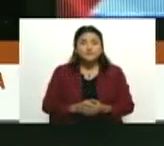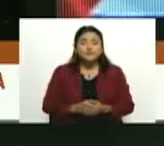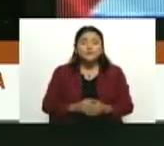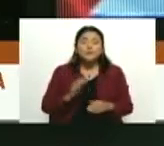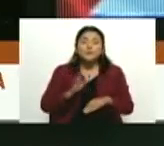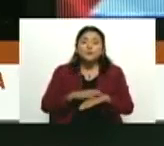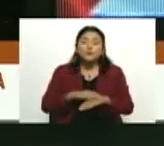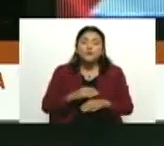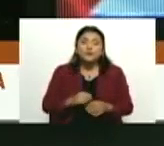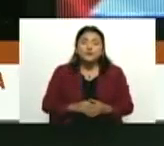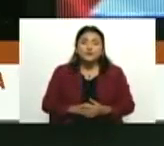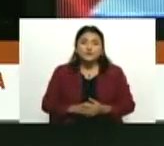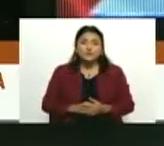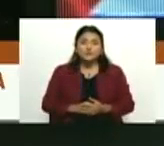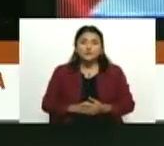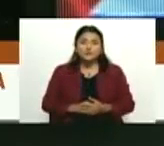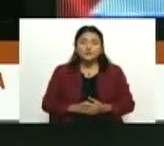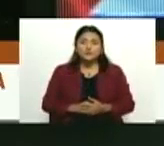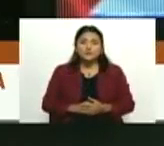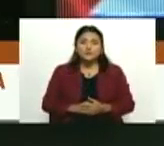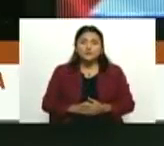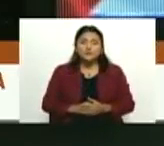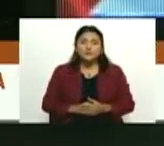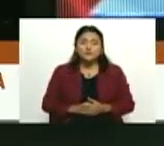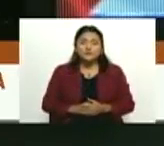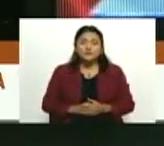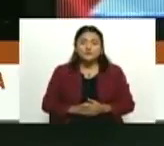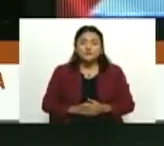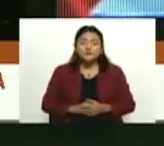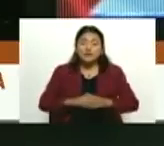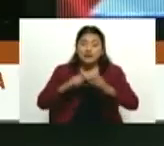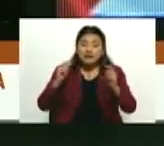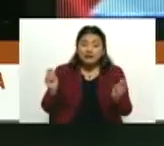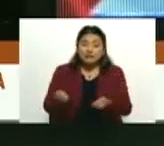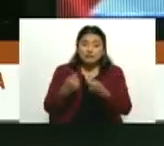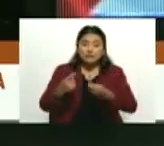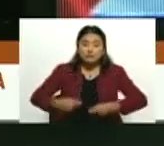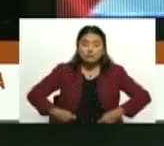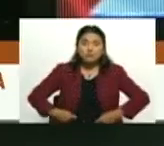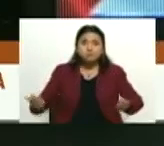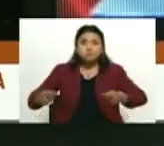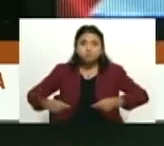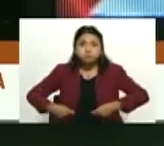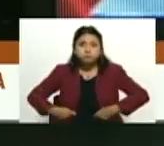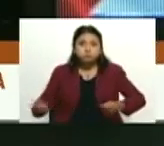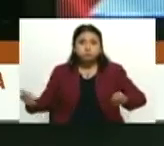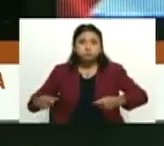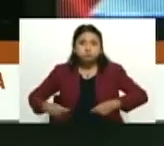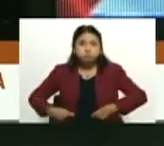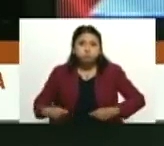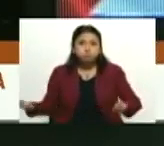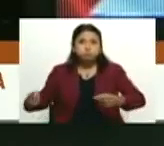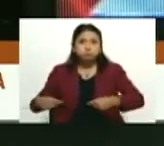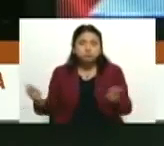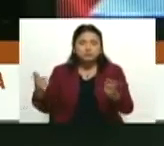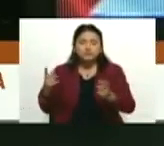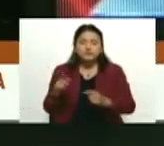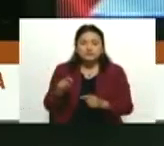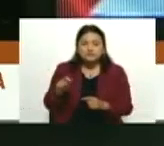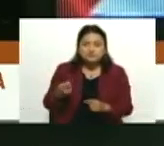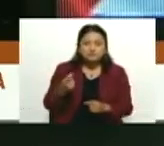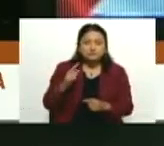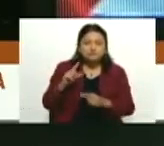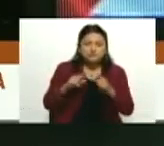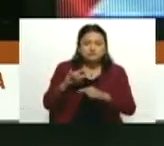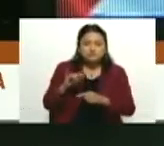campañas donde gastan fortunas a través de los grandes medios, las corporaciones mediáticas,